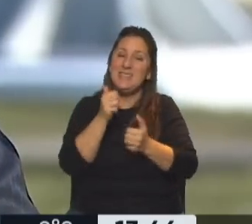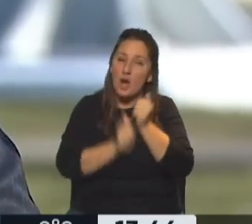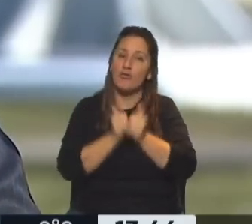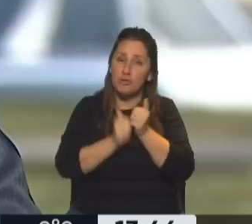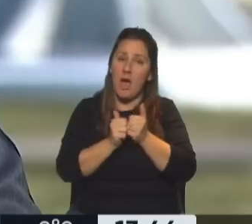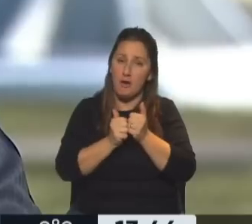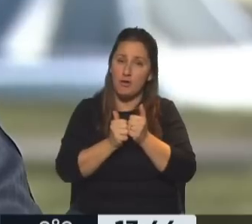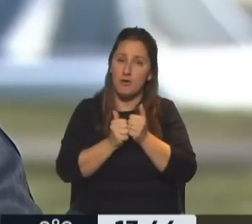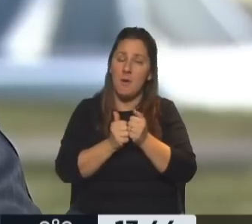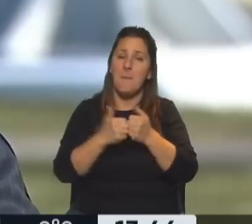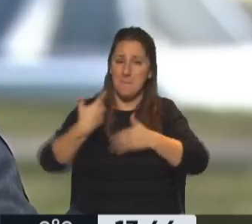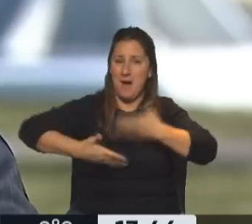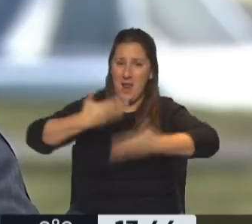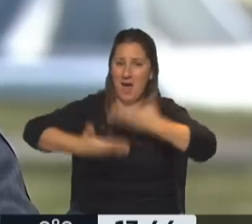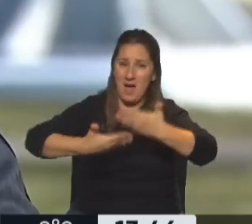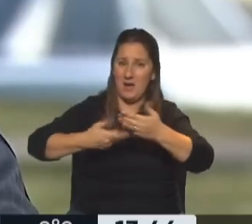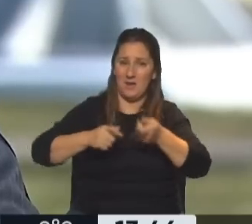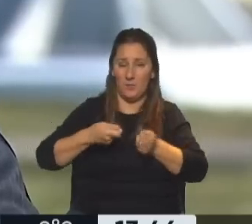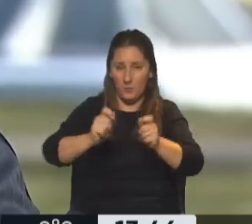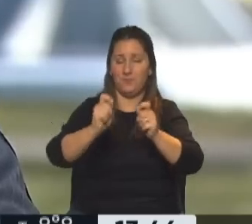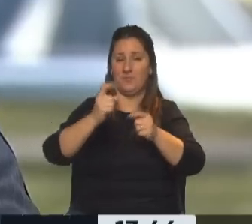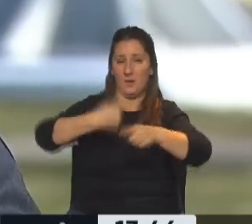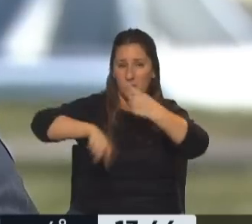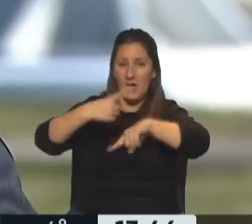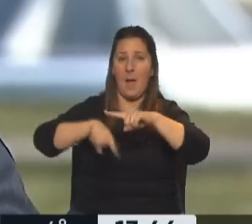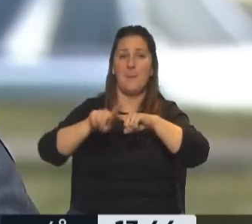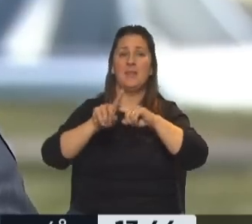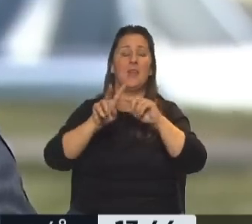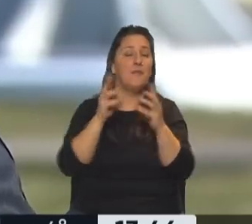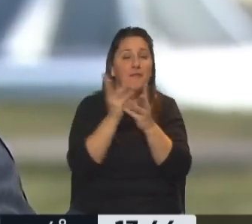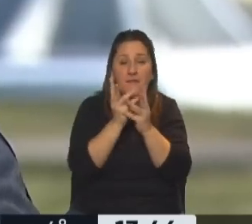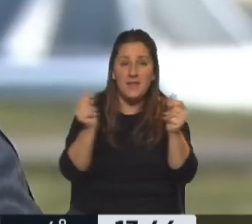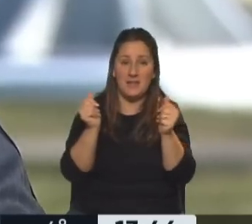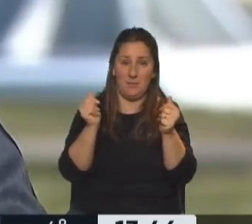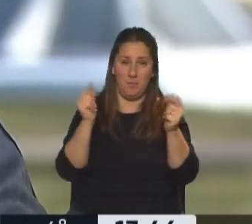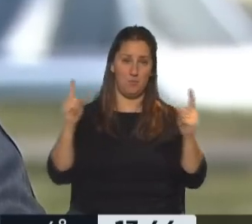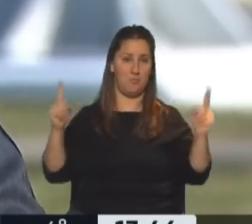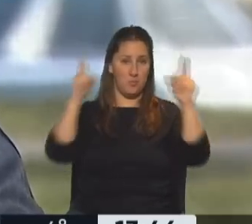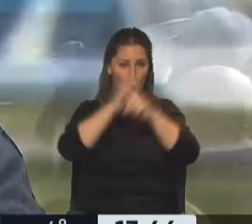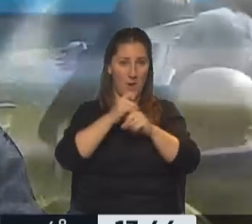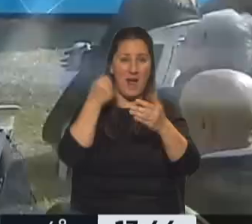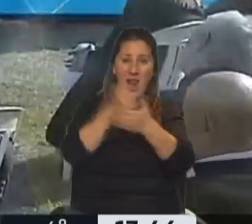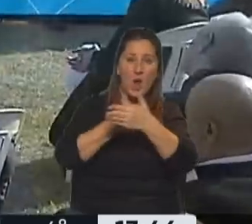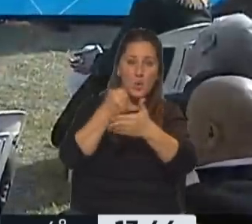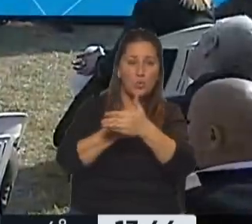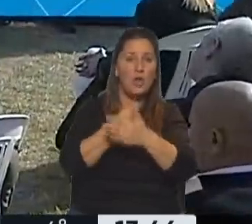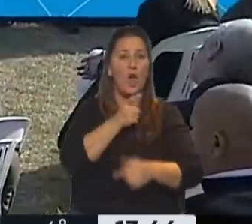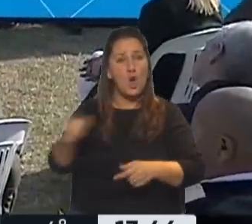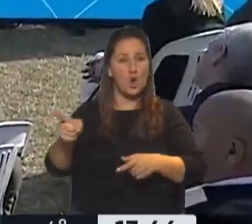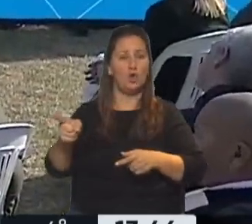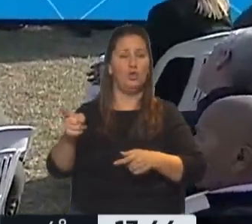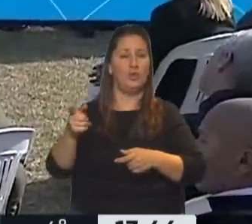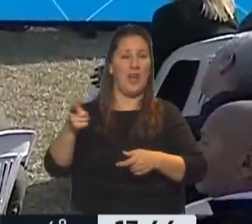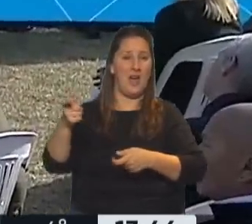Rosario para apurar esos juzgamientos y para terminar cuanto antes esa lucha que tiene contra el